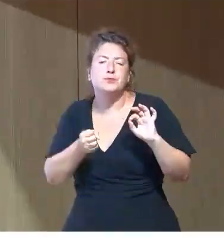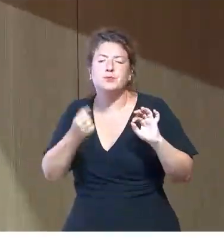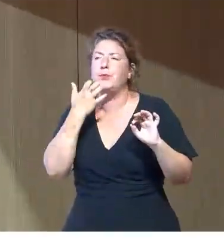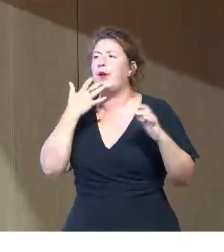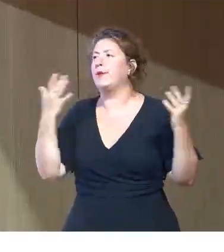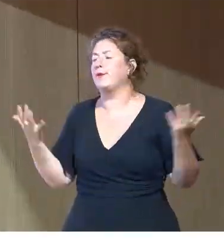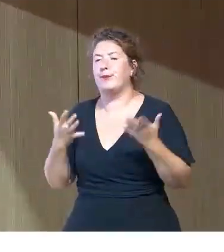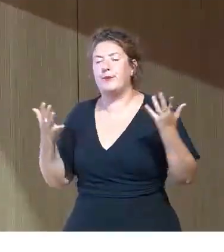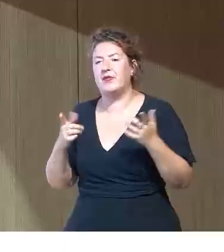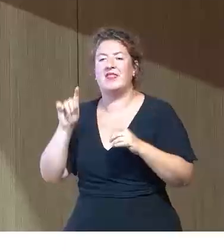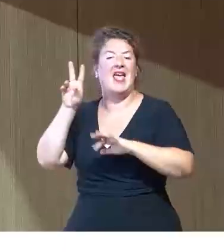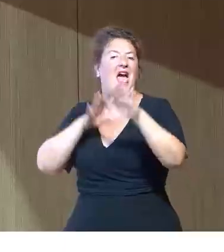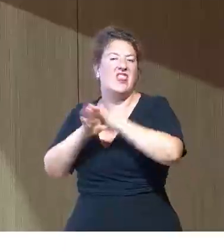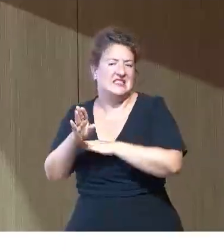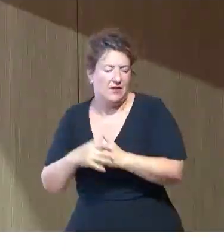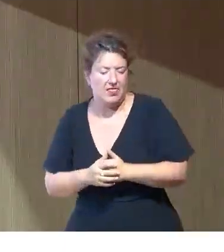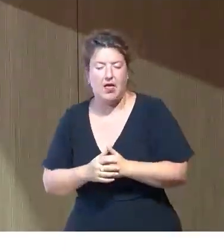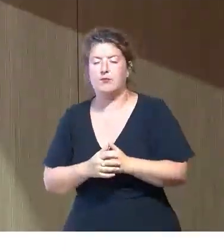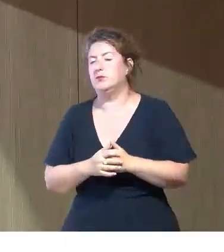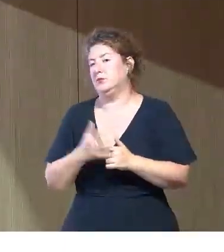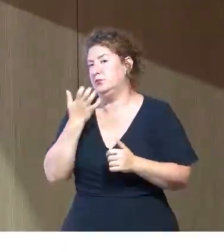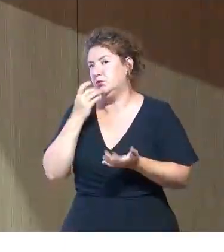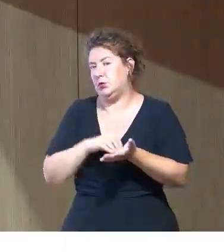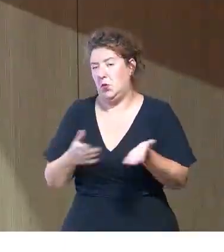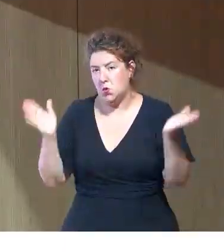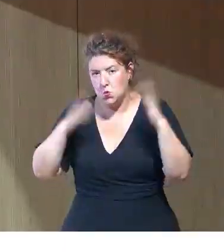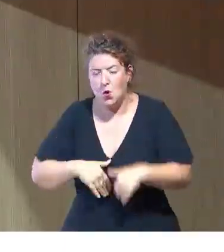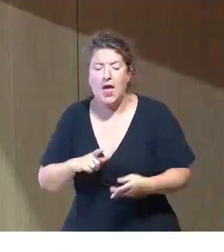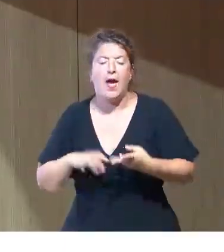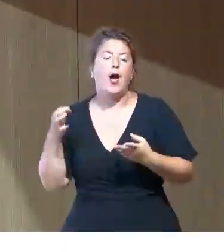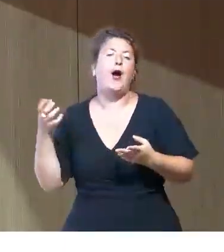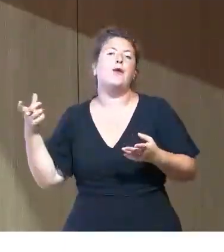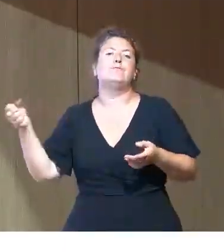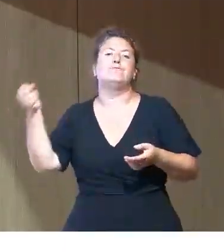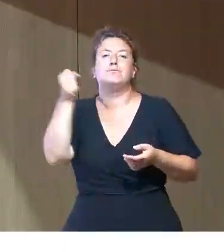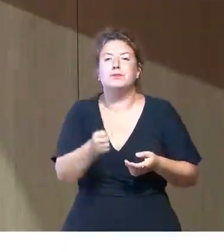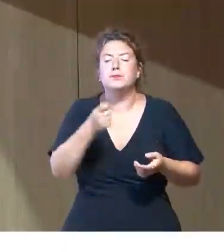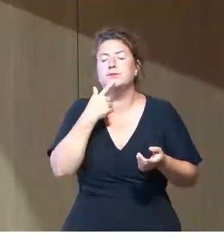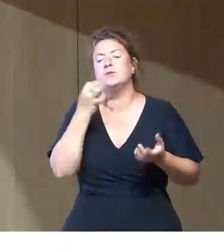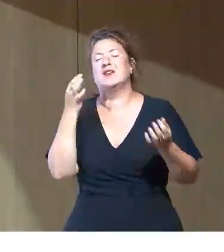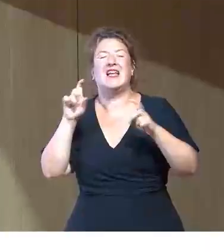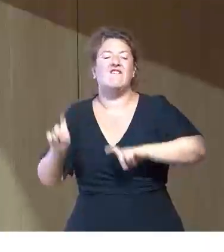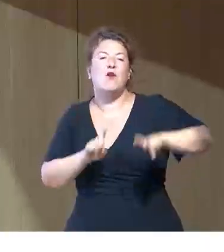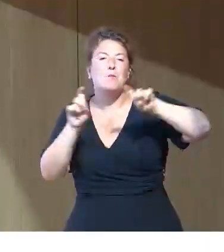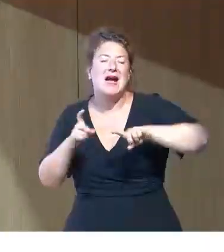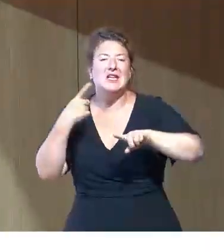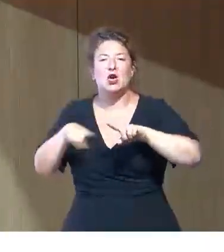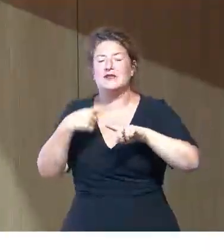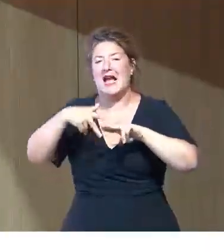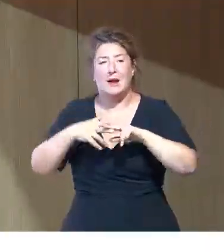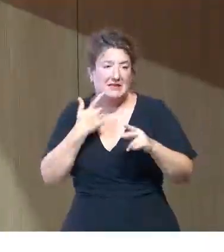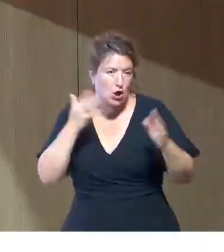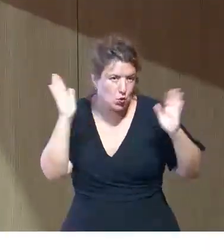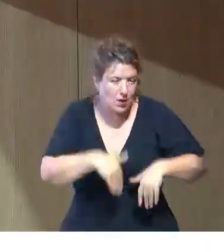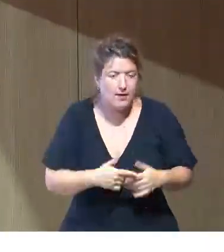con cuestiones de accesibilidad que en muchos casos no existen con cuestiones de herramientas informáticas etcétera etcétera que en muchos casos